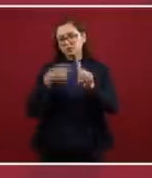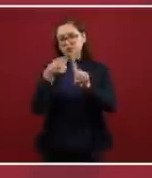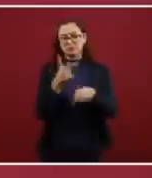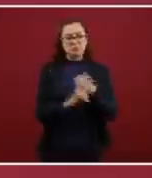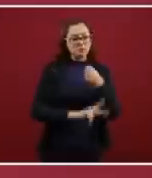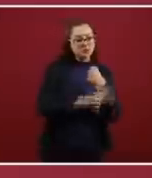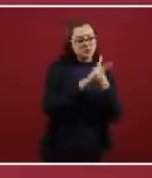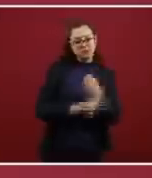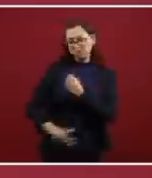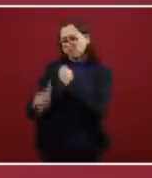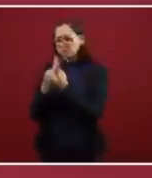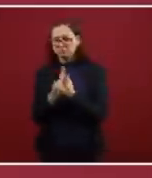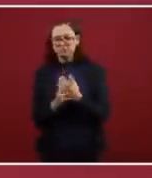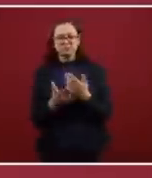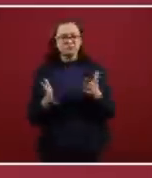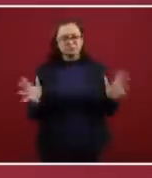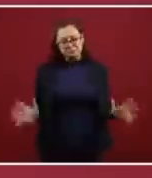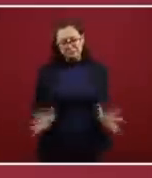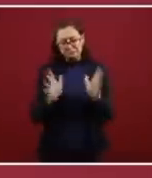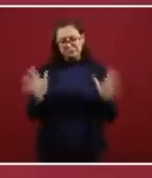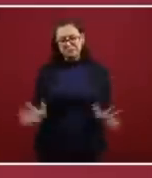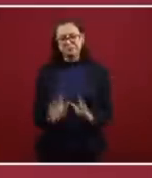en lo que